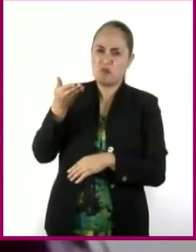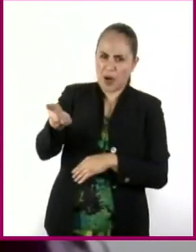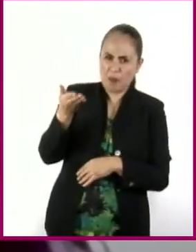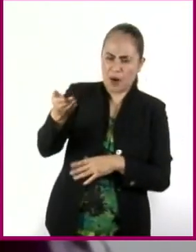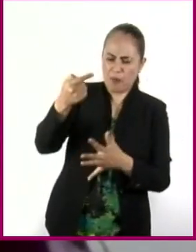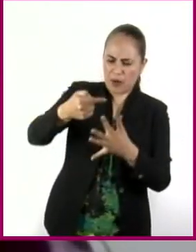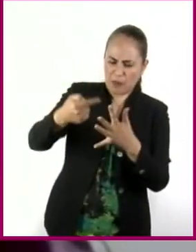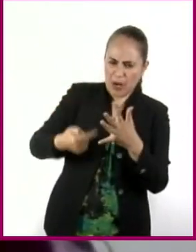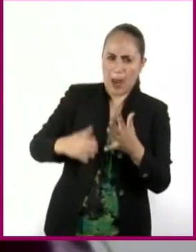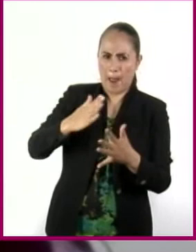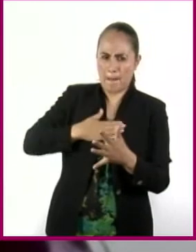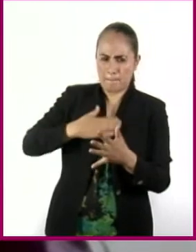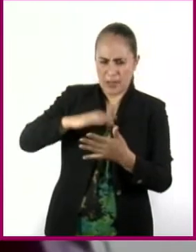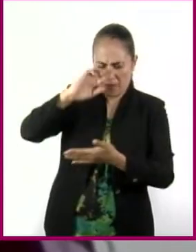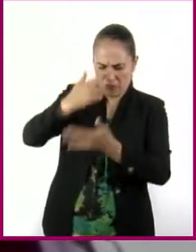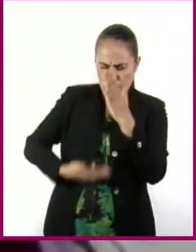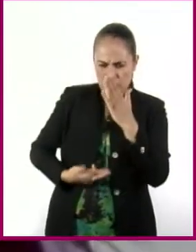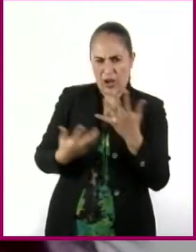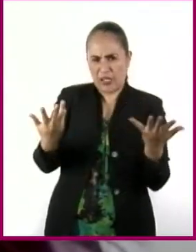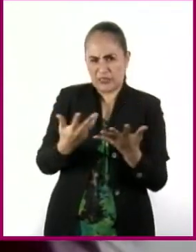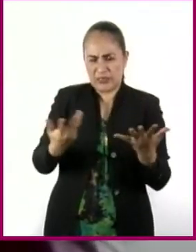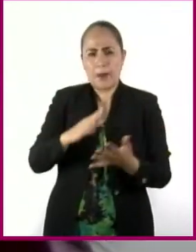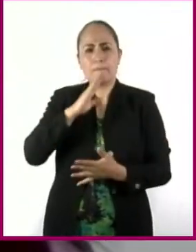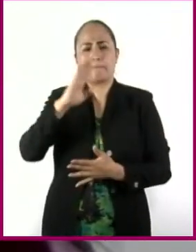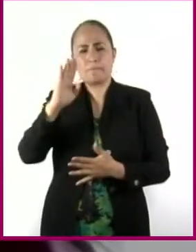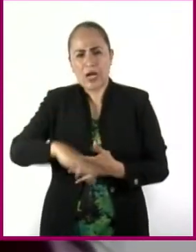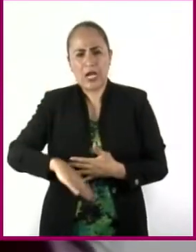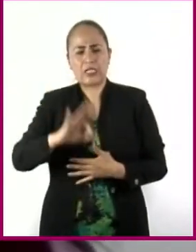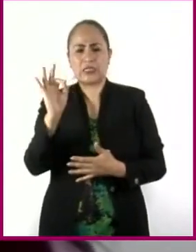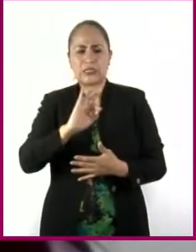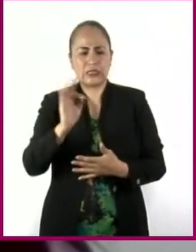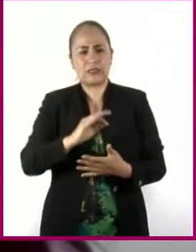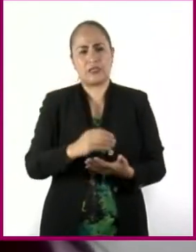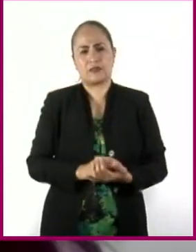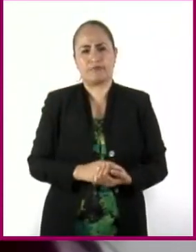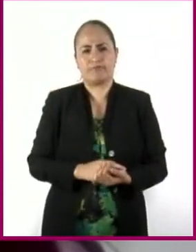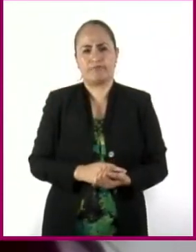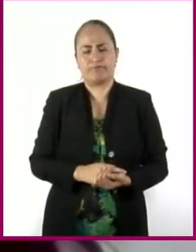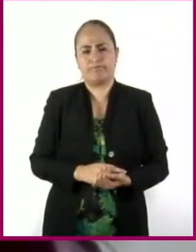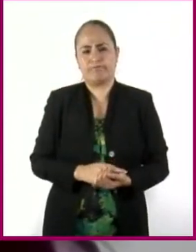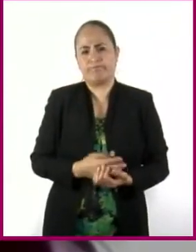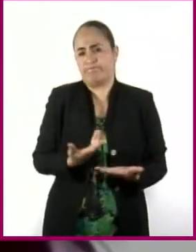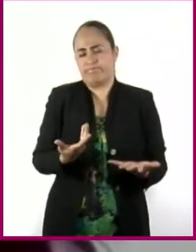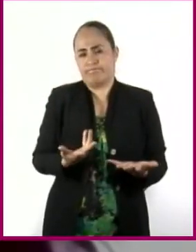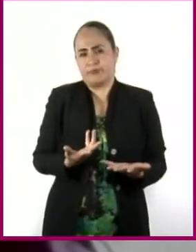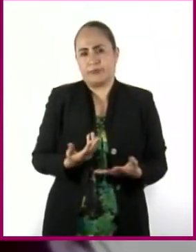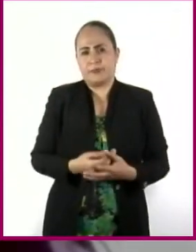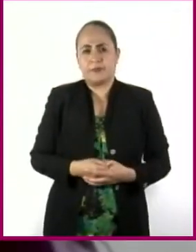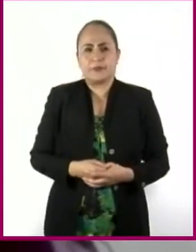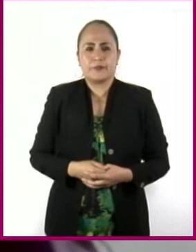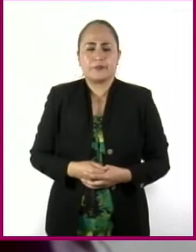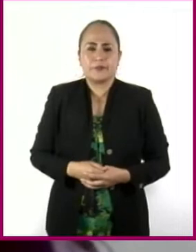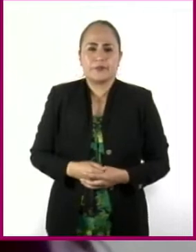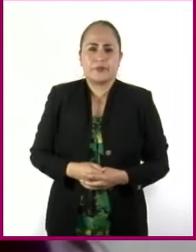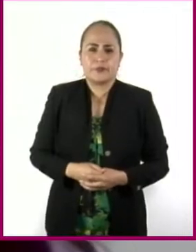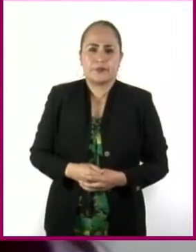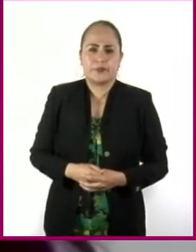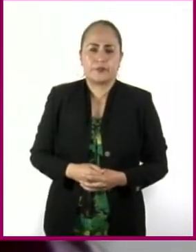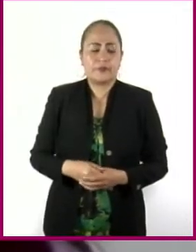ciertas acciones que los privan, que no permiten justamente